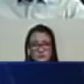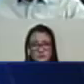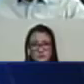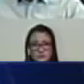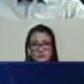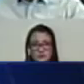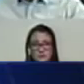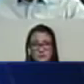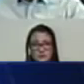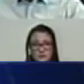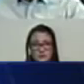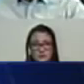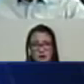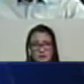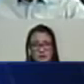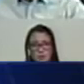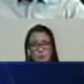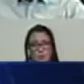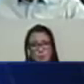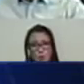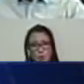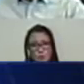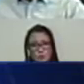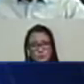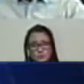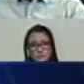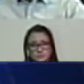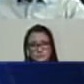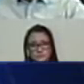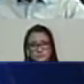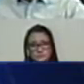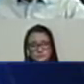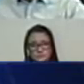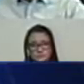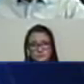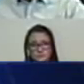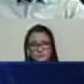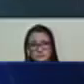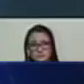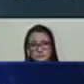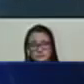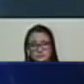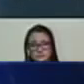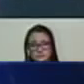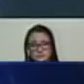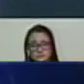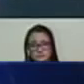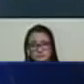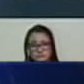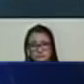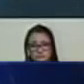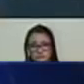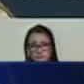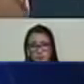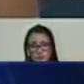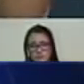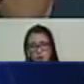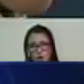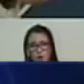49 y pico, Falcón 29 y pico y Bertucci 16 y pico. Es decir, en pocas palabras,